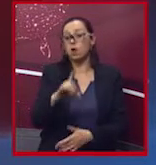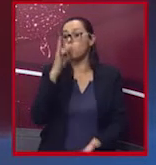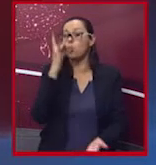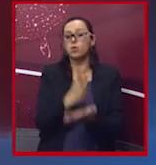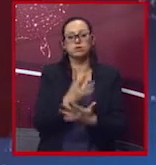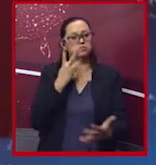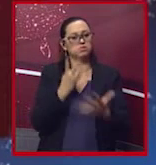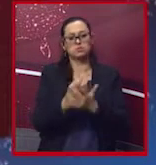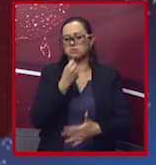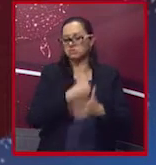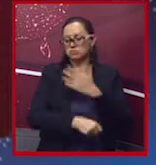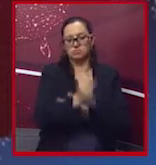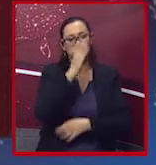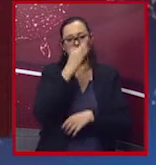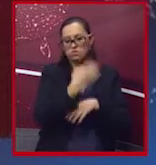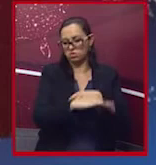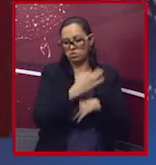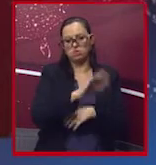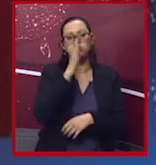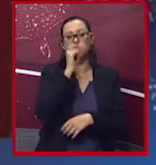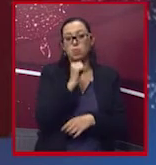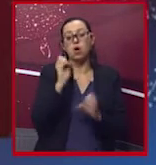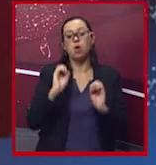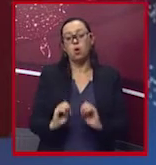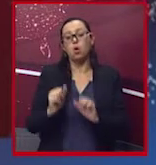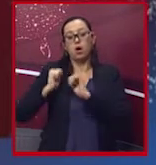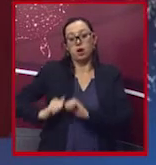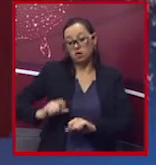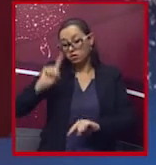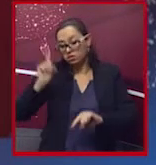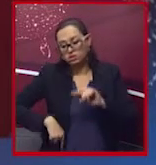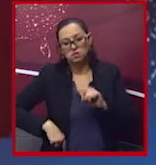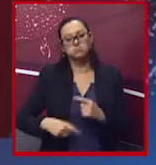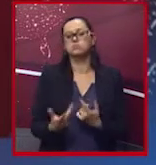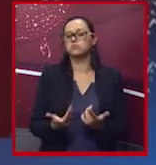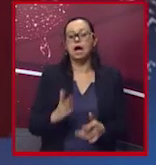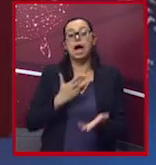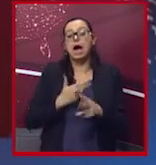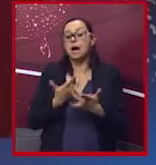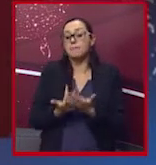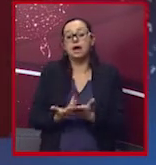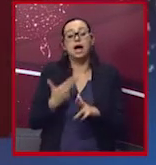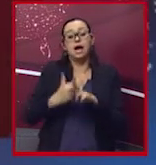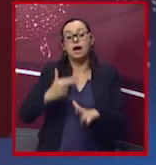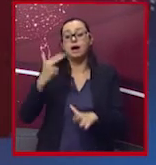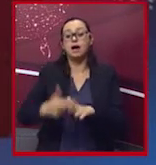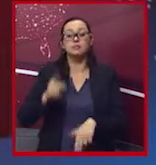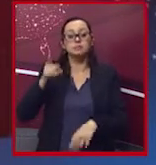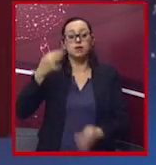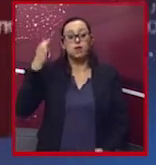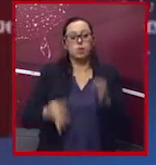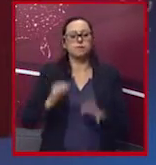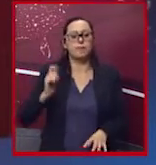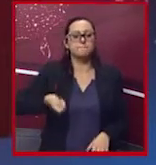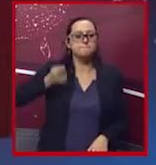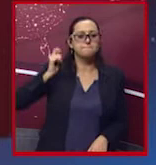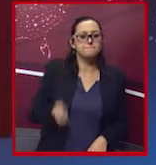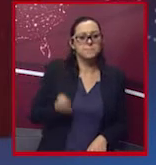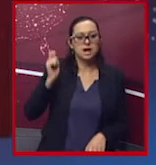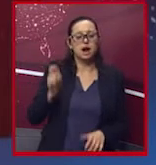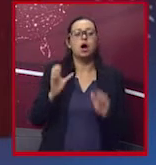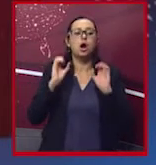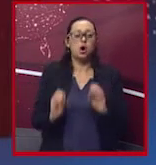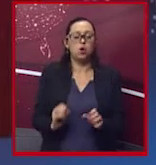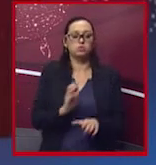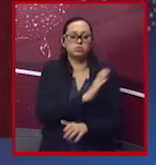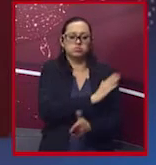preventiva, la suspensión temporal en el ejercicio del cargo, hasta en tanto no se dicte sentencia condenatoria o bien termine el periodo para el cual fue